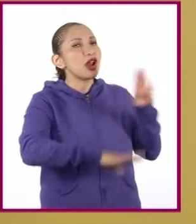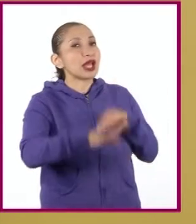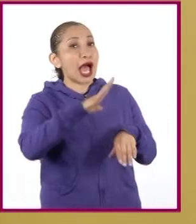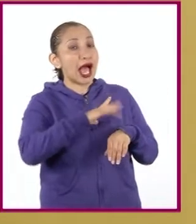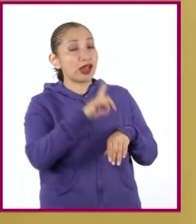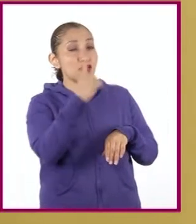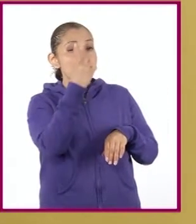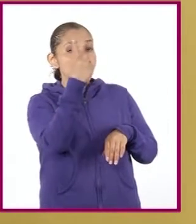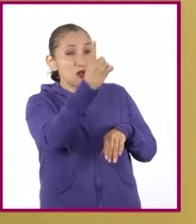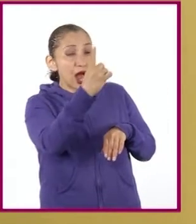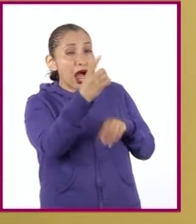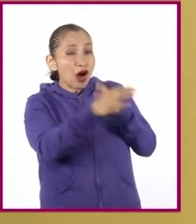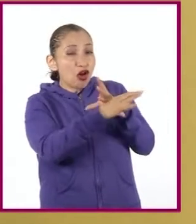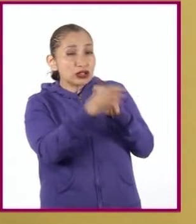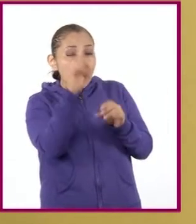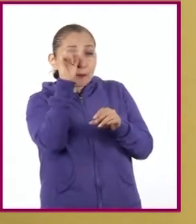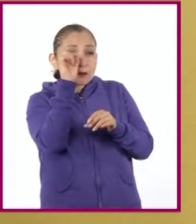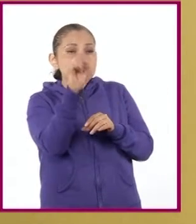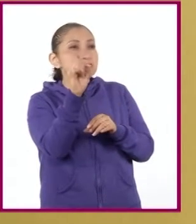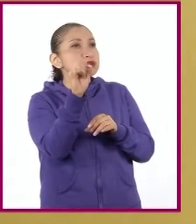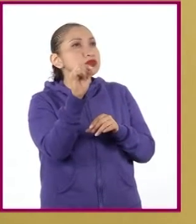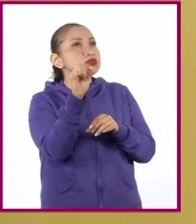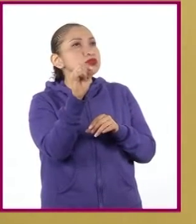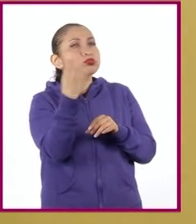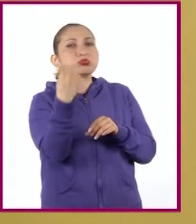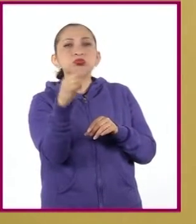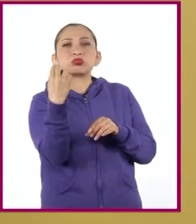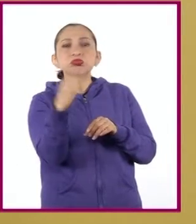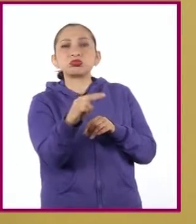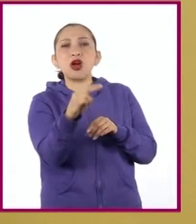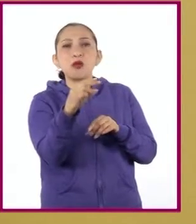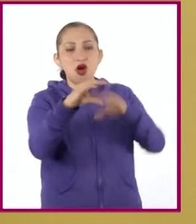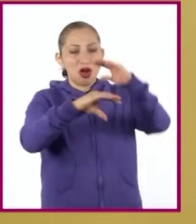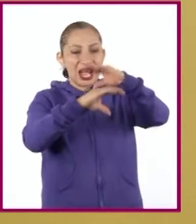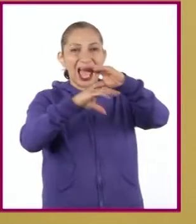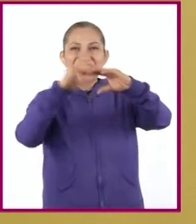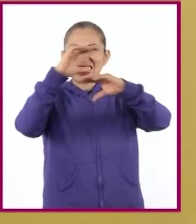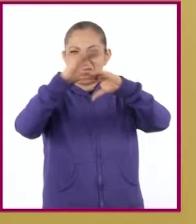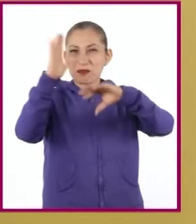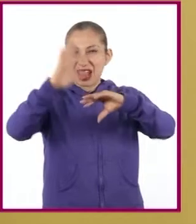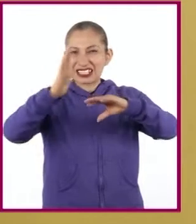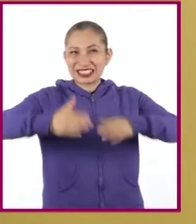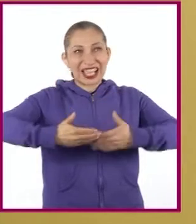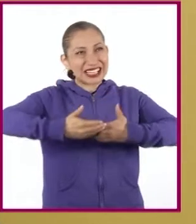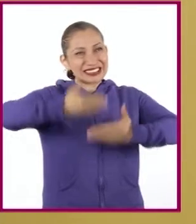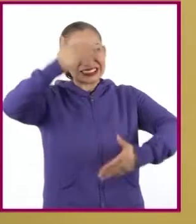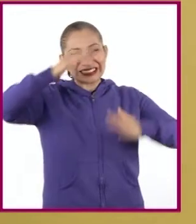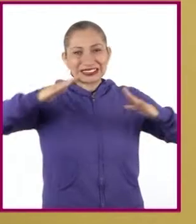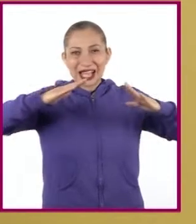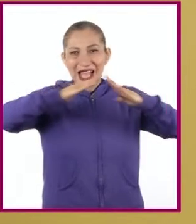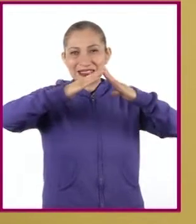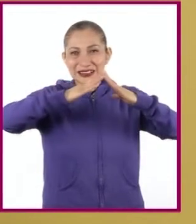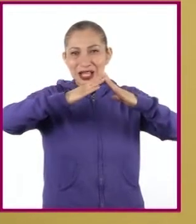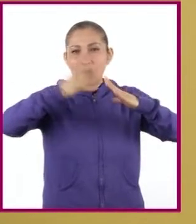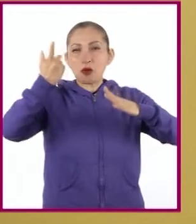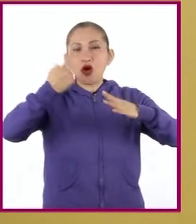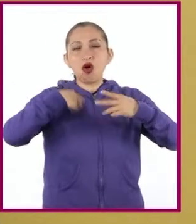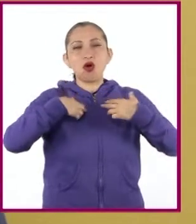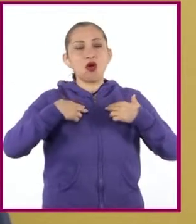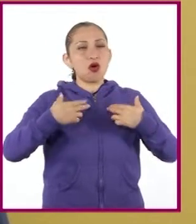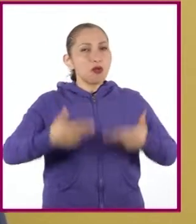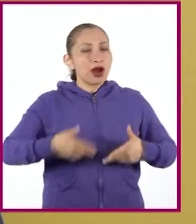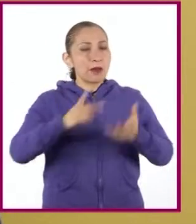una unidad estructural que eran como los ladrillos que formaban a todos los seres que estaban vivos, como